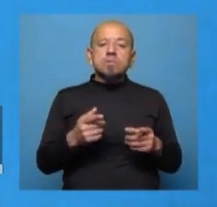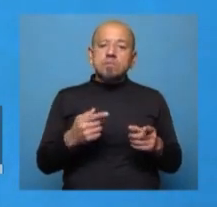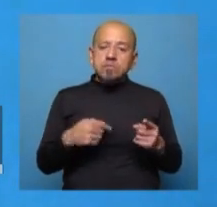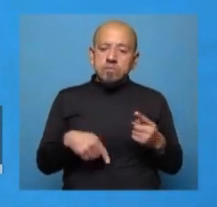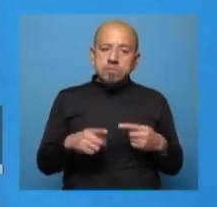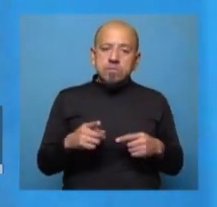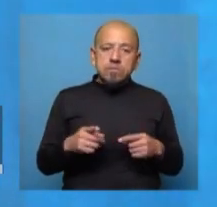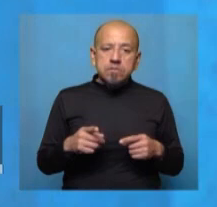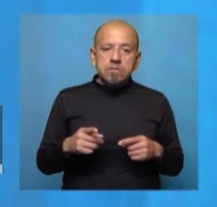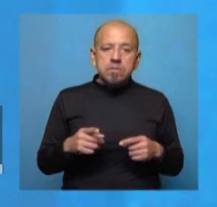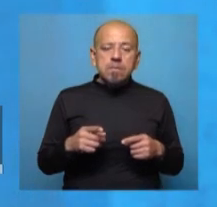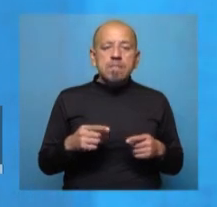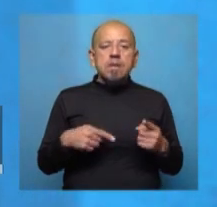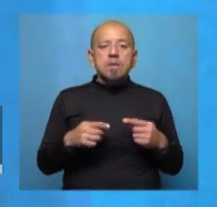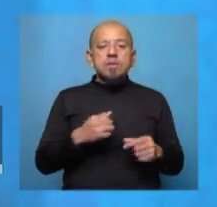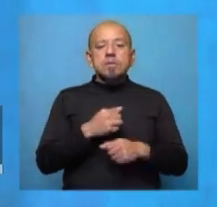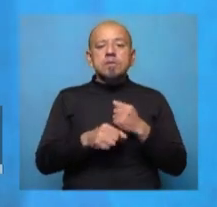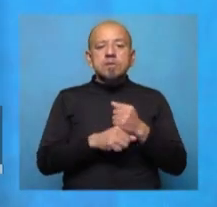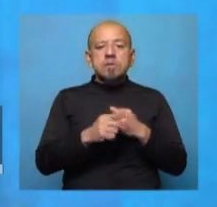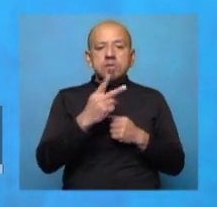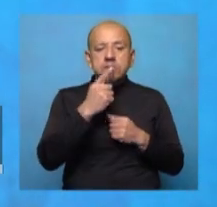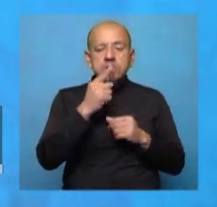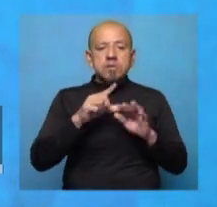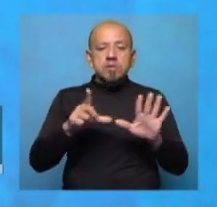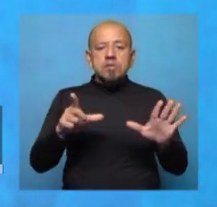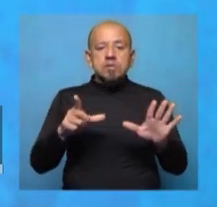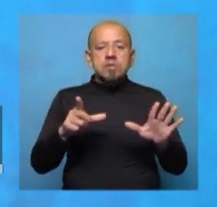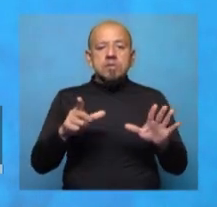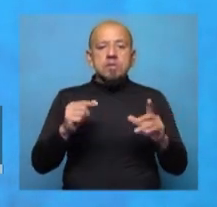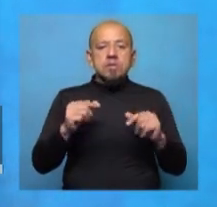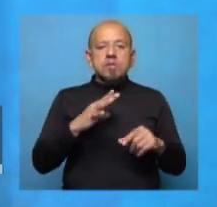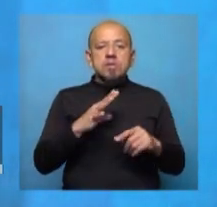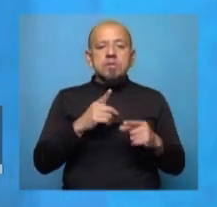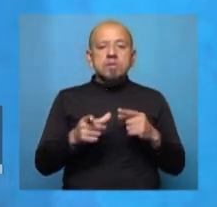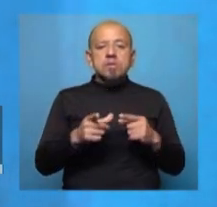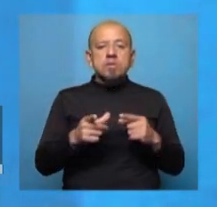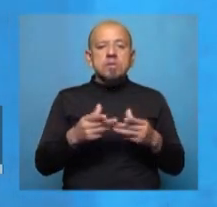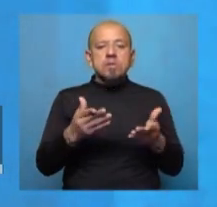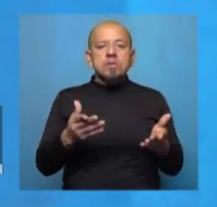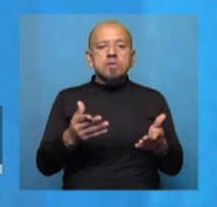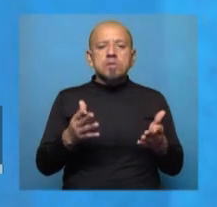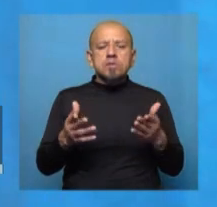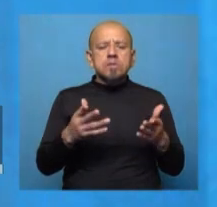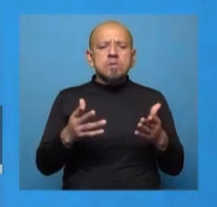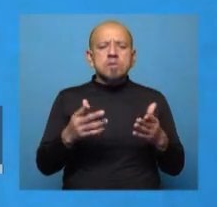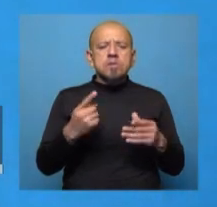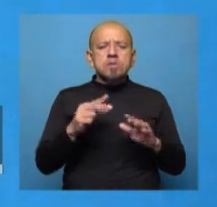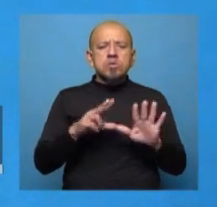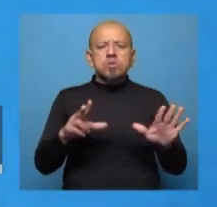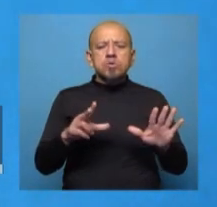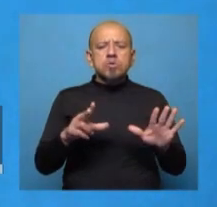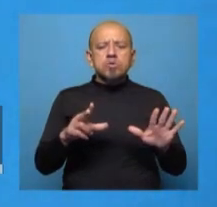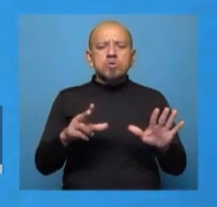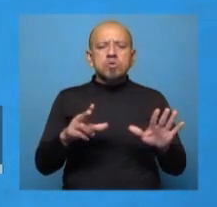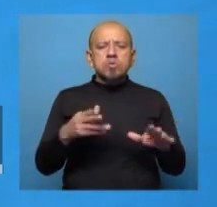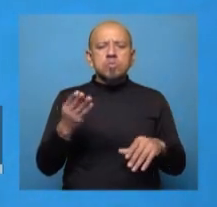y por lo tanto en el año 2007 en nuestro país apenas había una cobertura de un 18 18 y